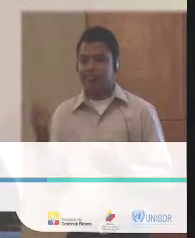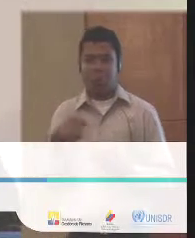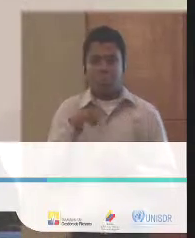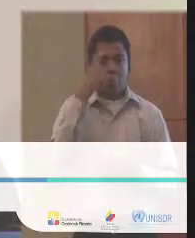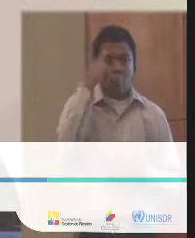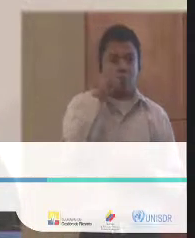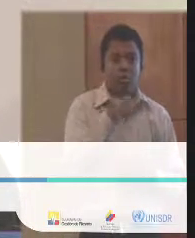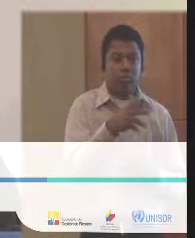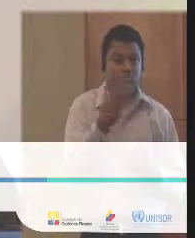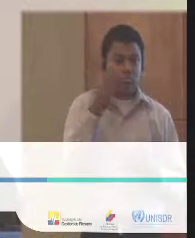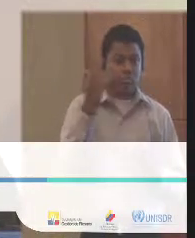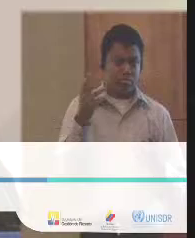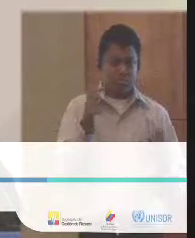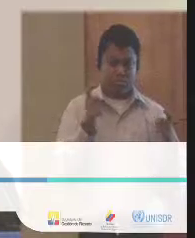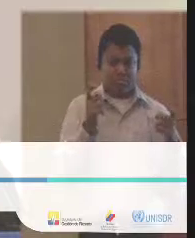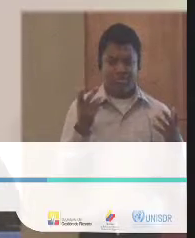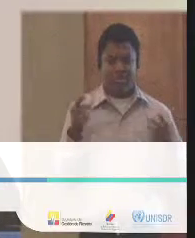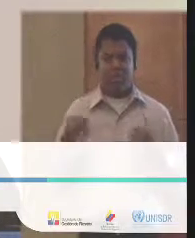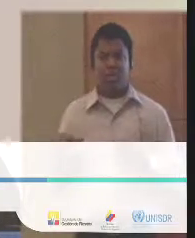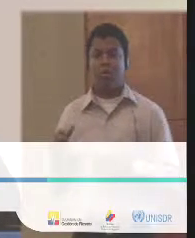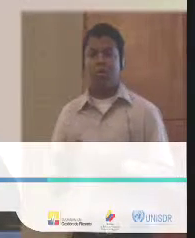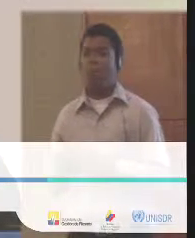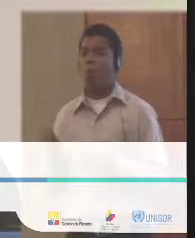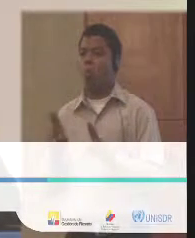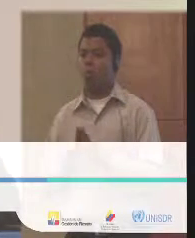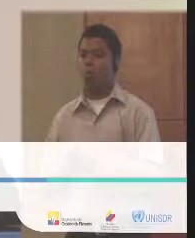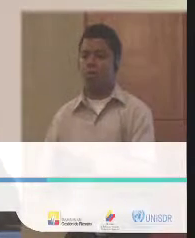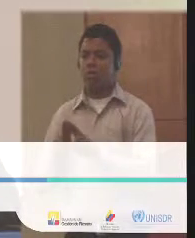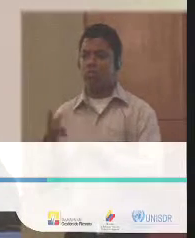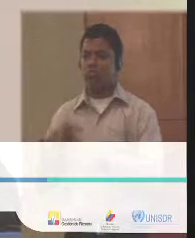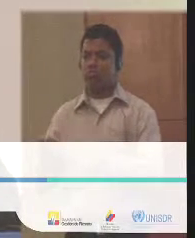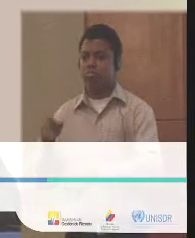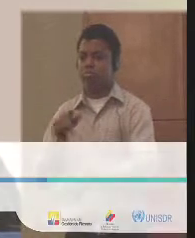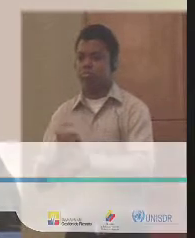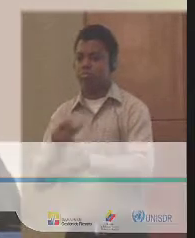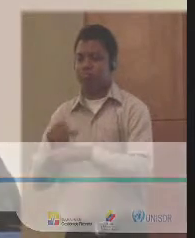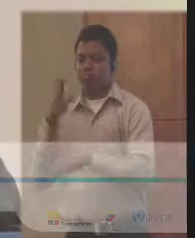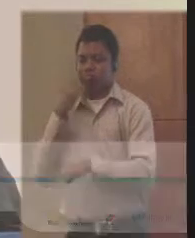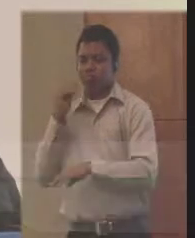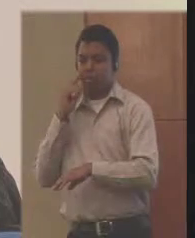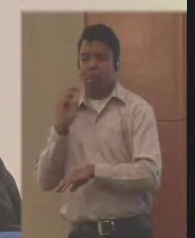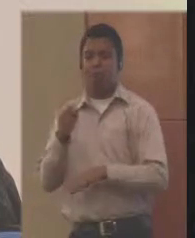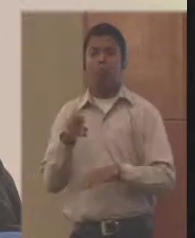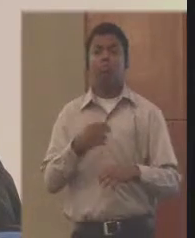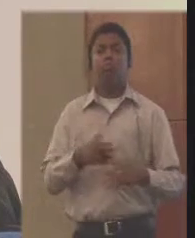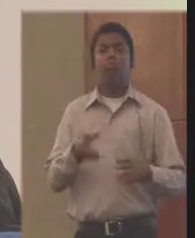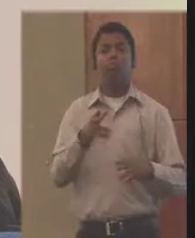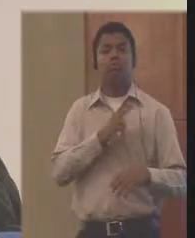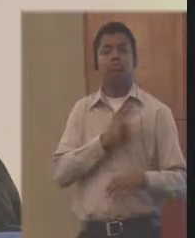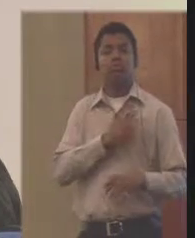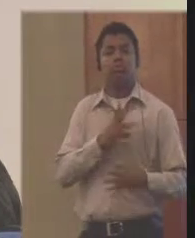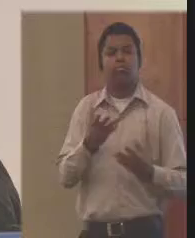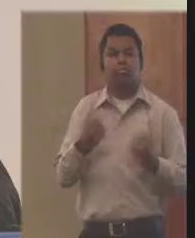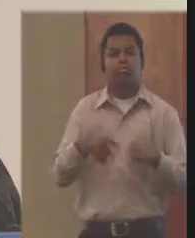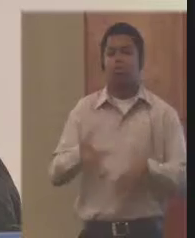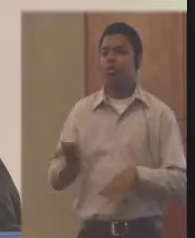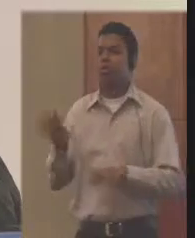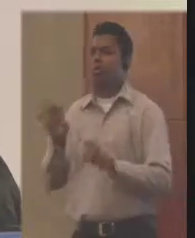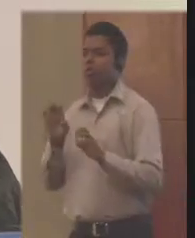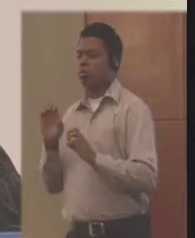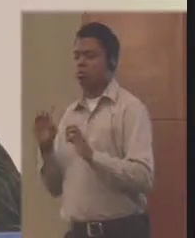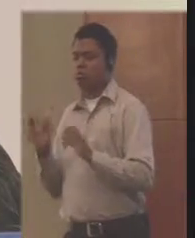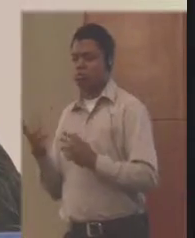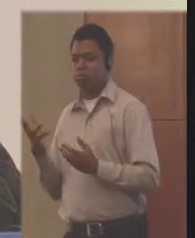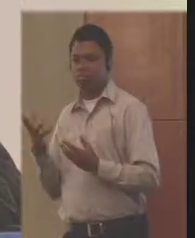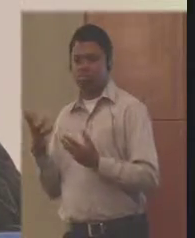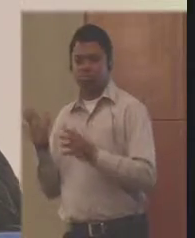preparados y equipados, ni el sector académico, ni el sector empresarial o la sociedad civil. Hablamos